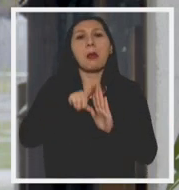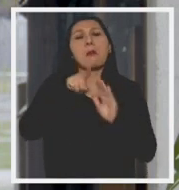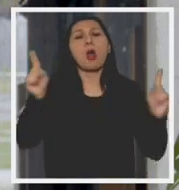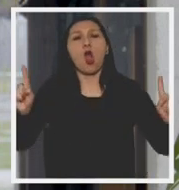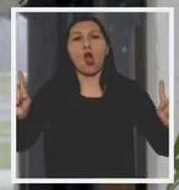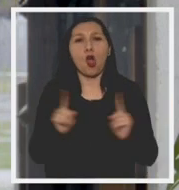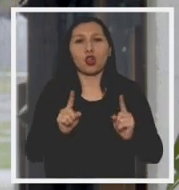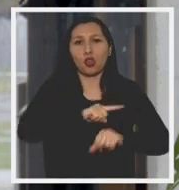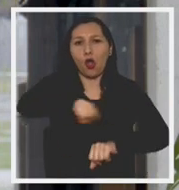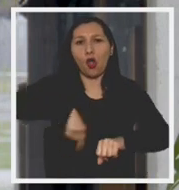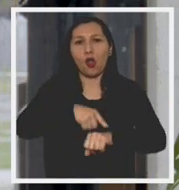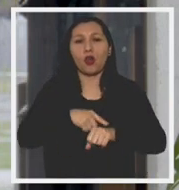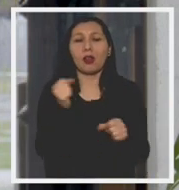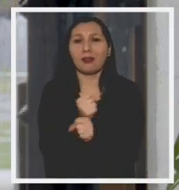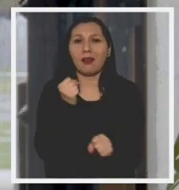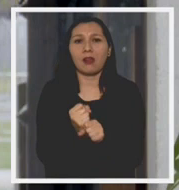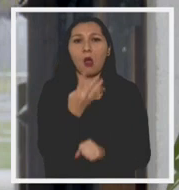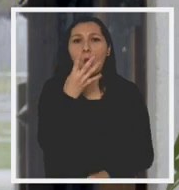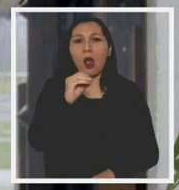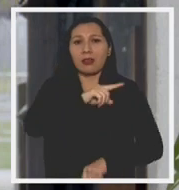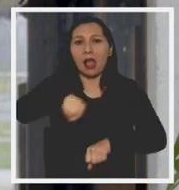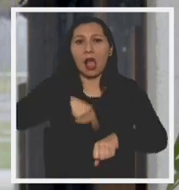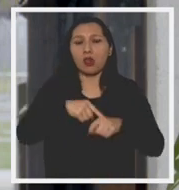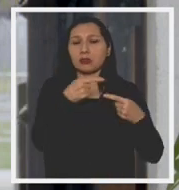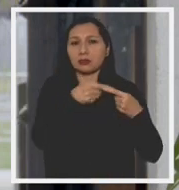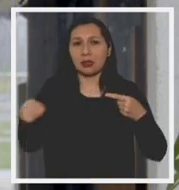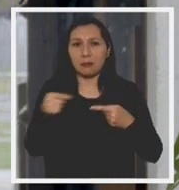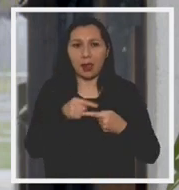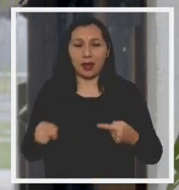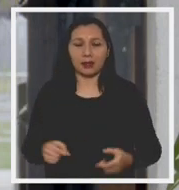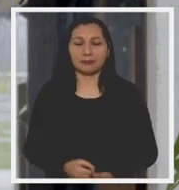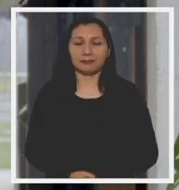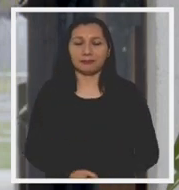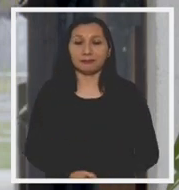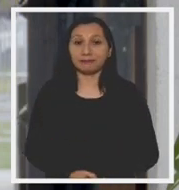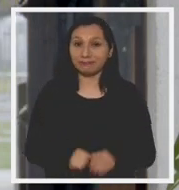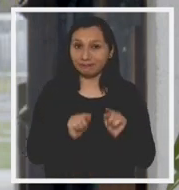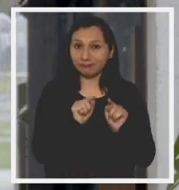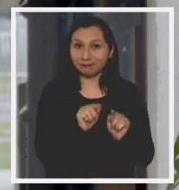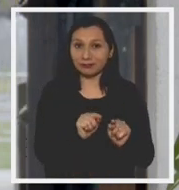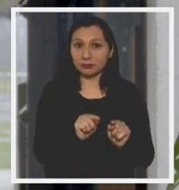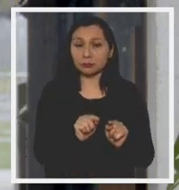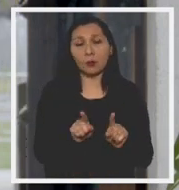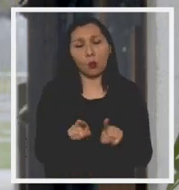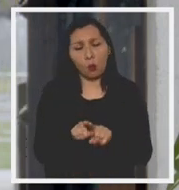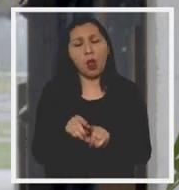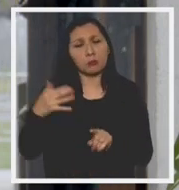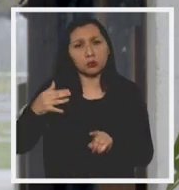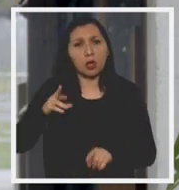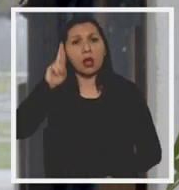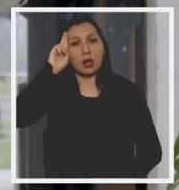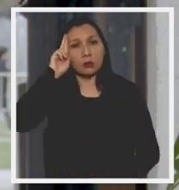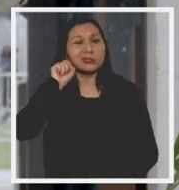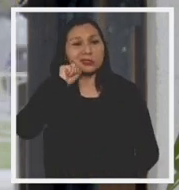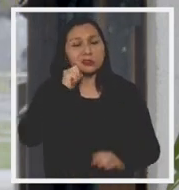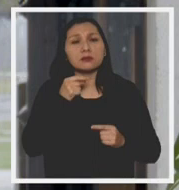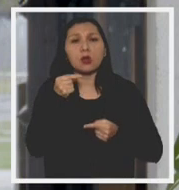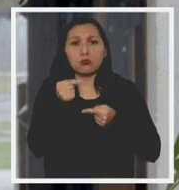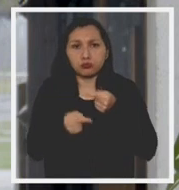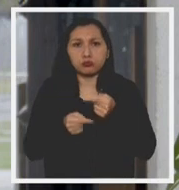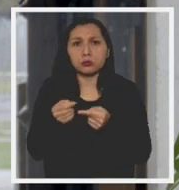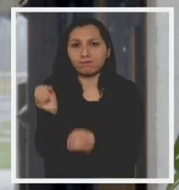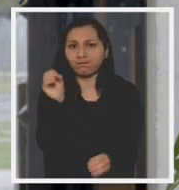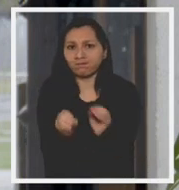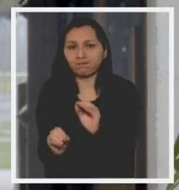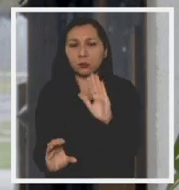la jornada laboral a 40 horas semanales. De eso, y no está de más recordarlo, se trata también el proceso